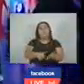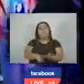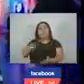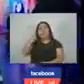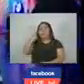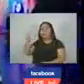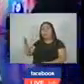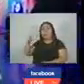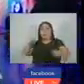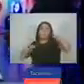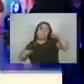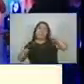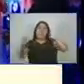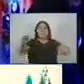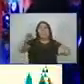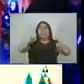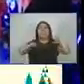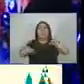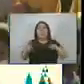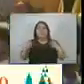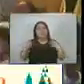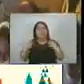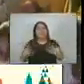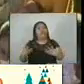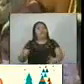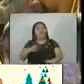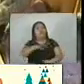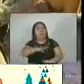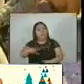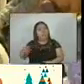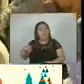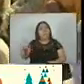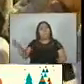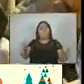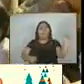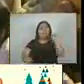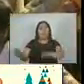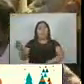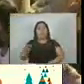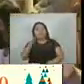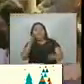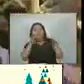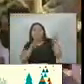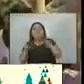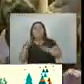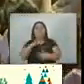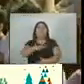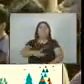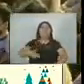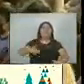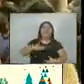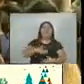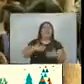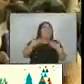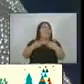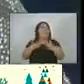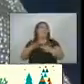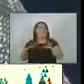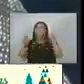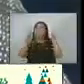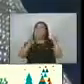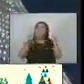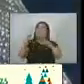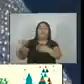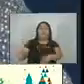show en vivo en el que se han concentrado cientos de familias capitalinas para poder disfrutar de todos los atractivos con los que el Parque